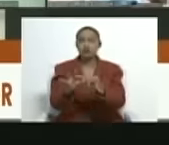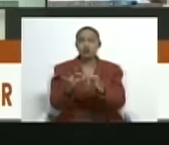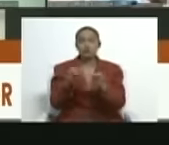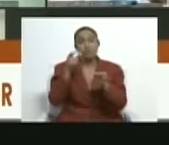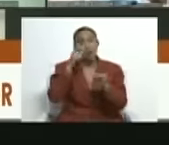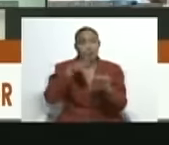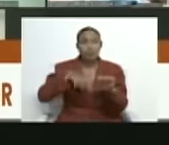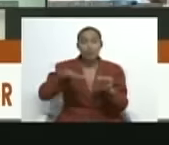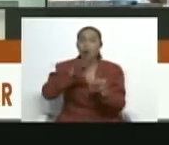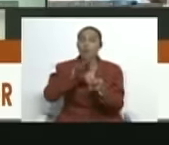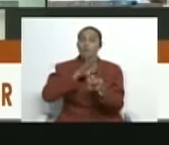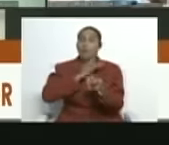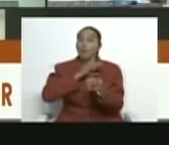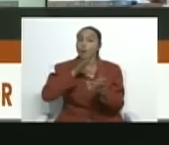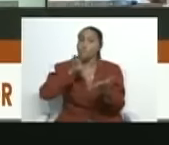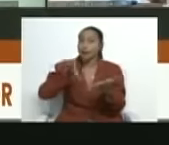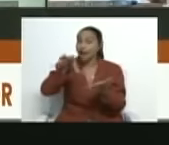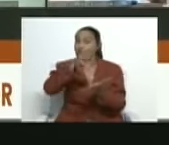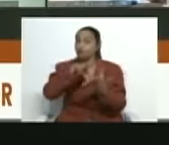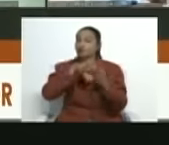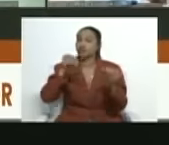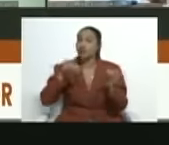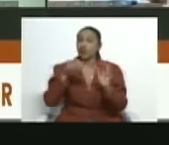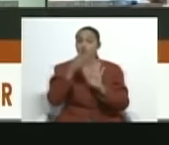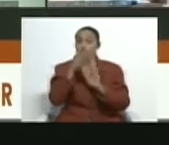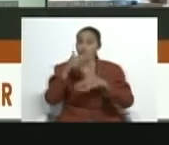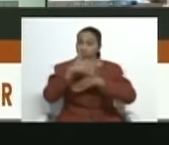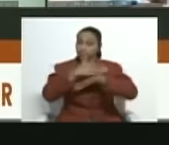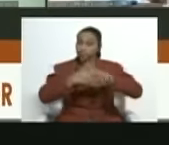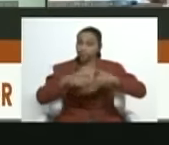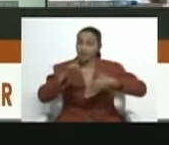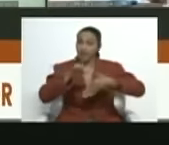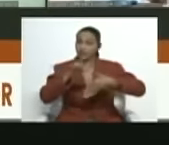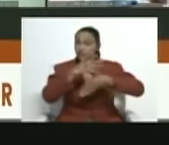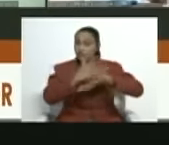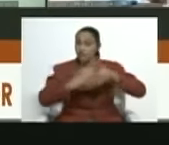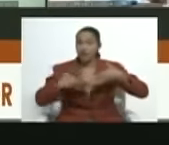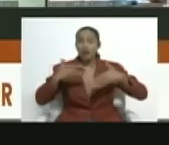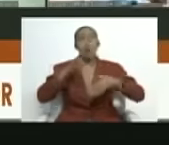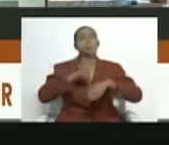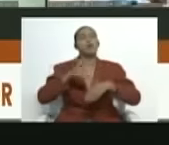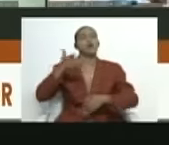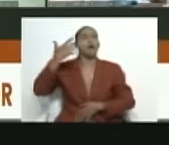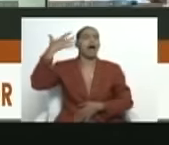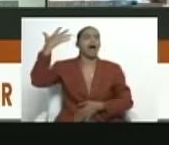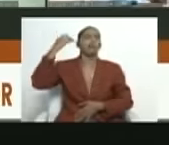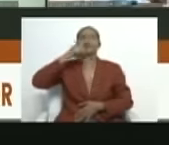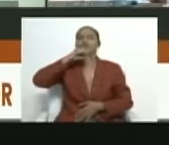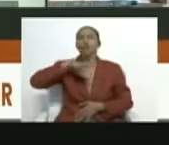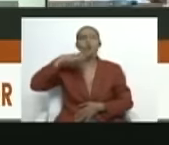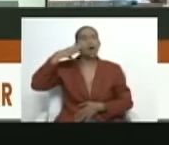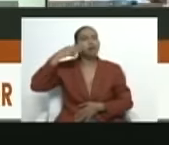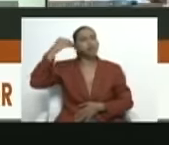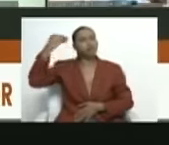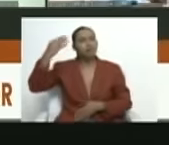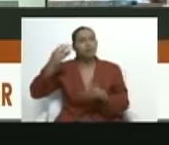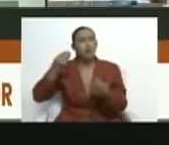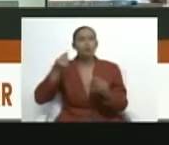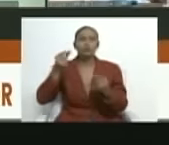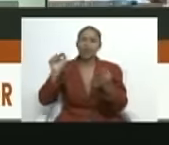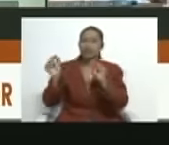de nuestros países y de nuestro continente la patria soñada por los libertadores, un territorio de paz, unidad,